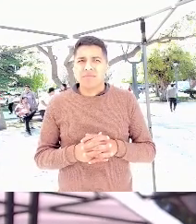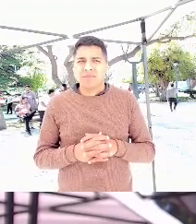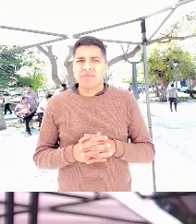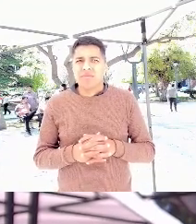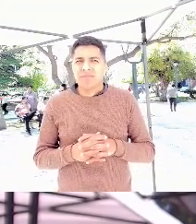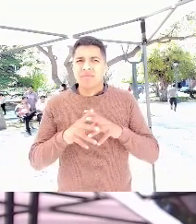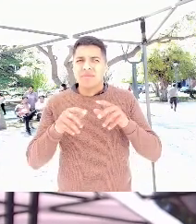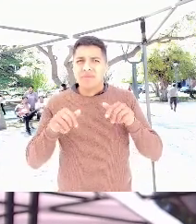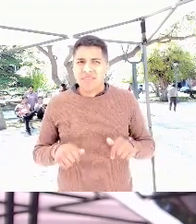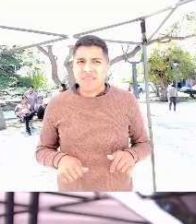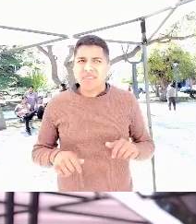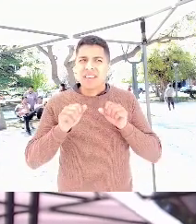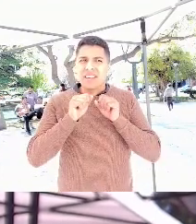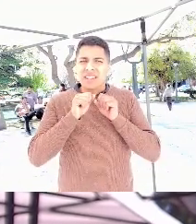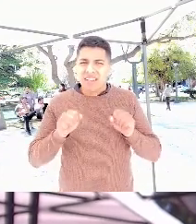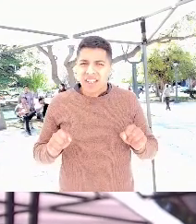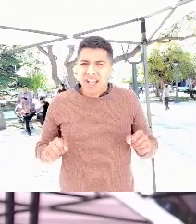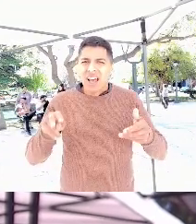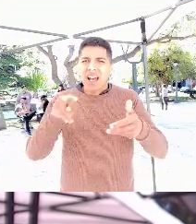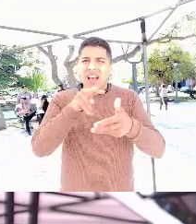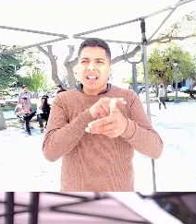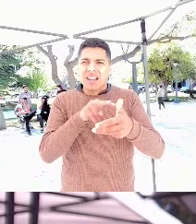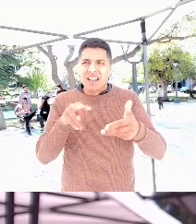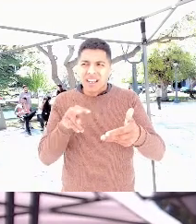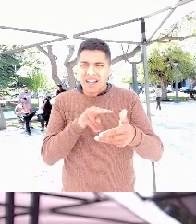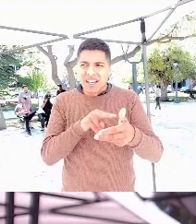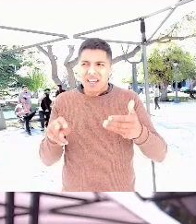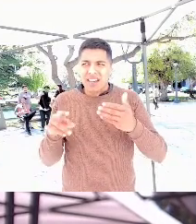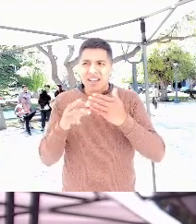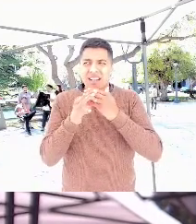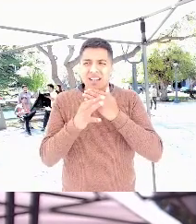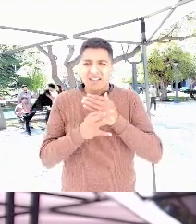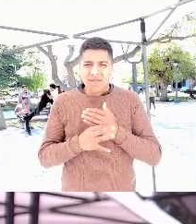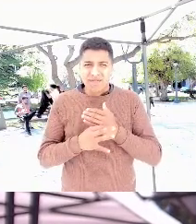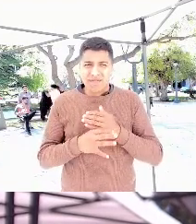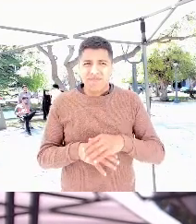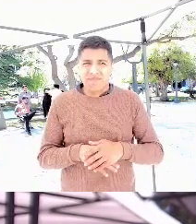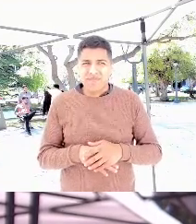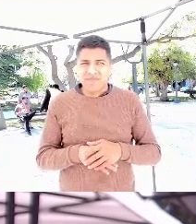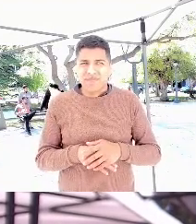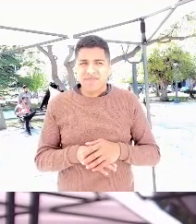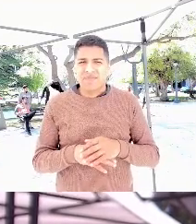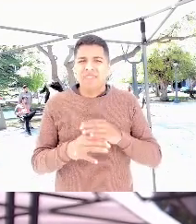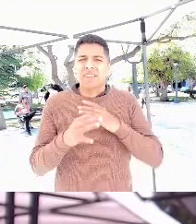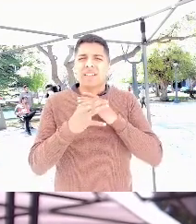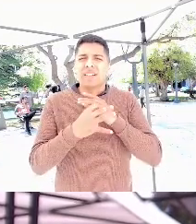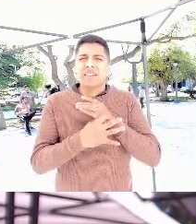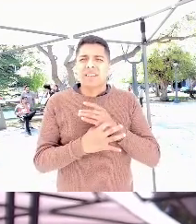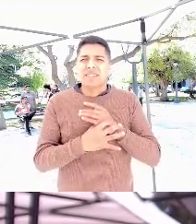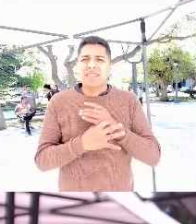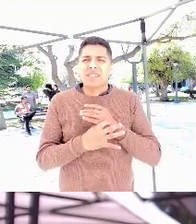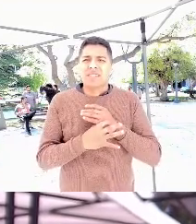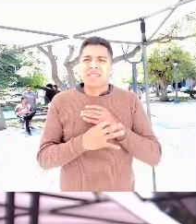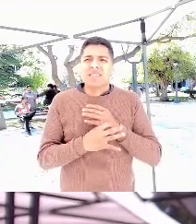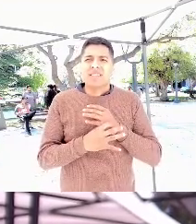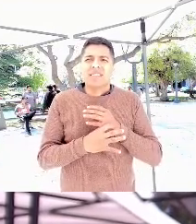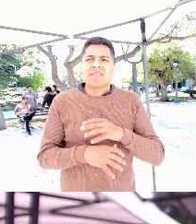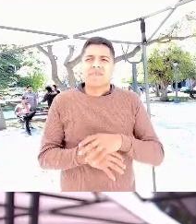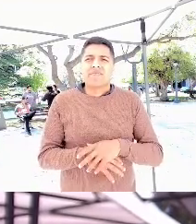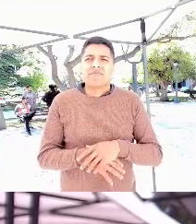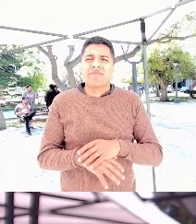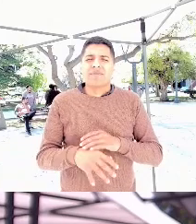Por Secretaría Administrativa se da lectura del despacho correspondiente. Expediente